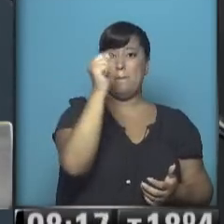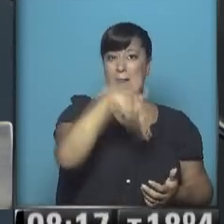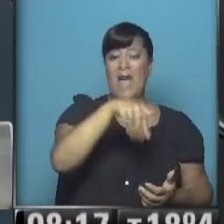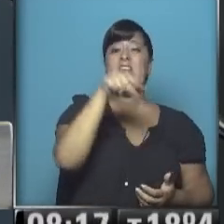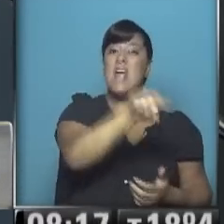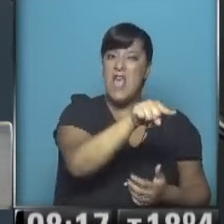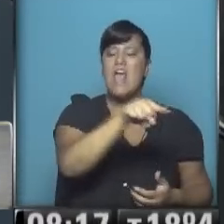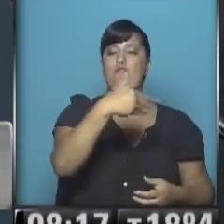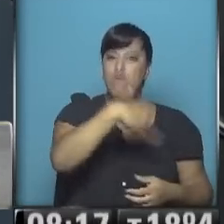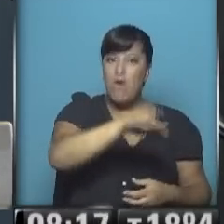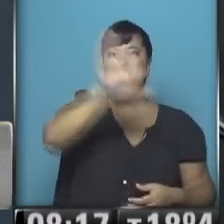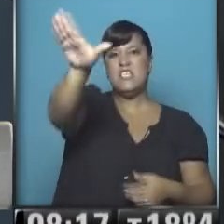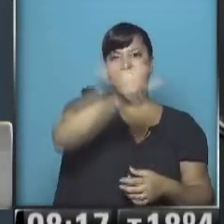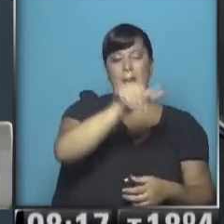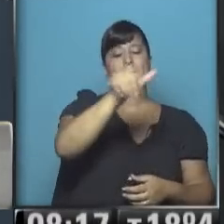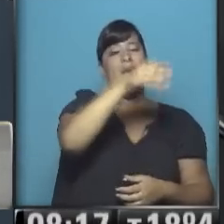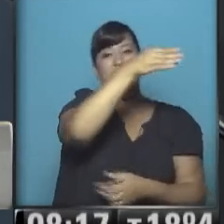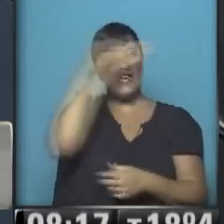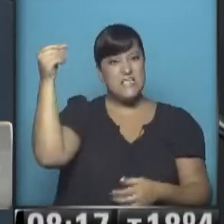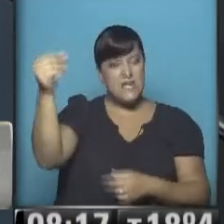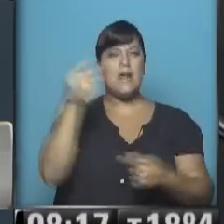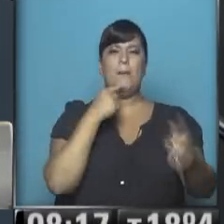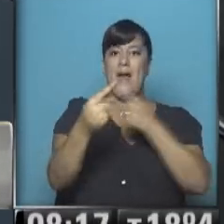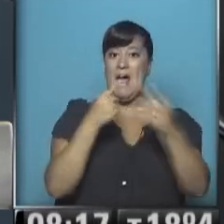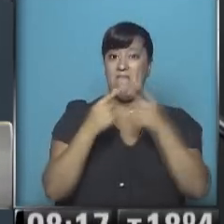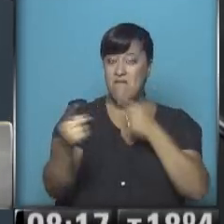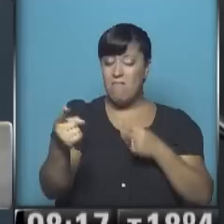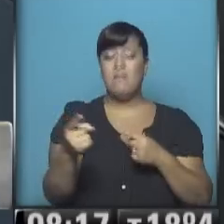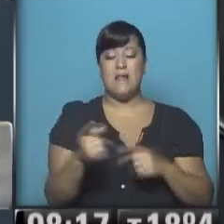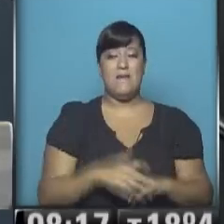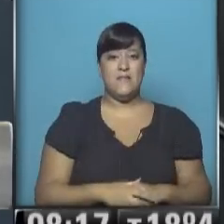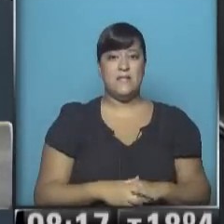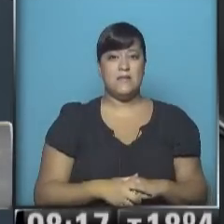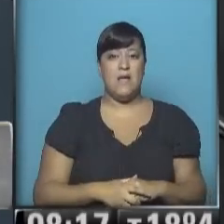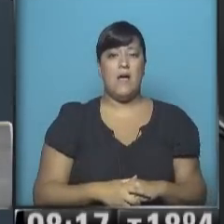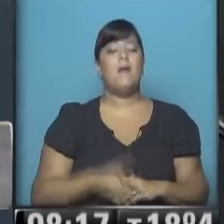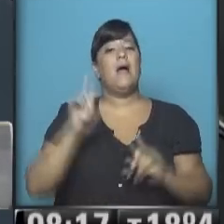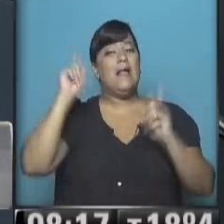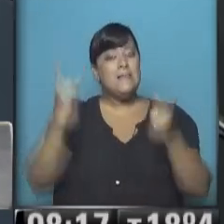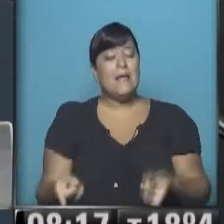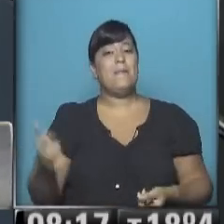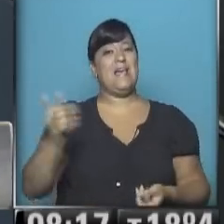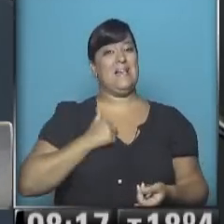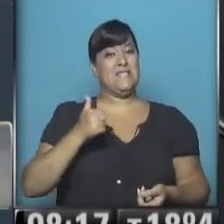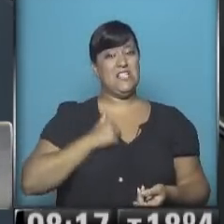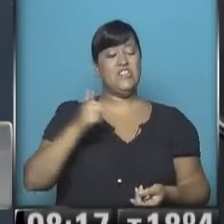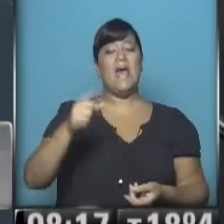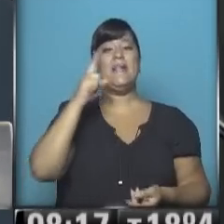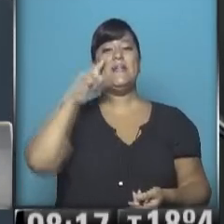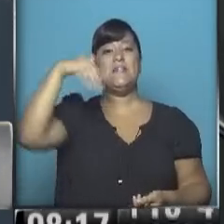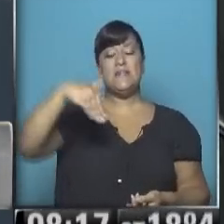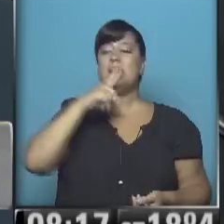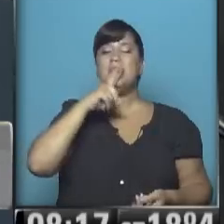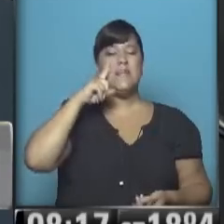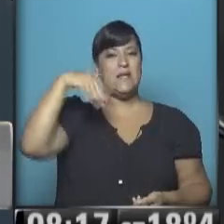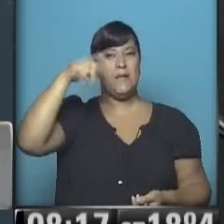a indagatoria a la presidenta de la nación la doora Cristina Fernández de kirner el canciller Héctor timerman eh Y también